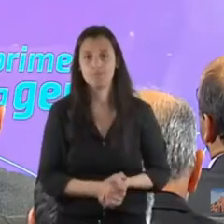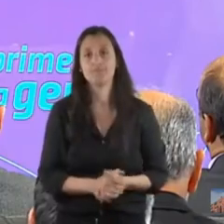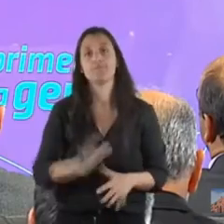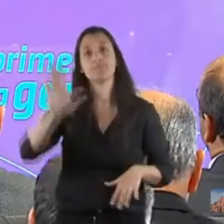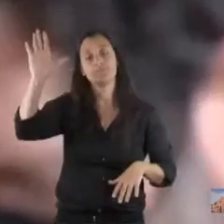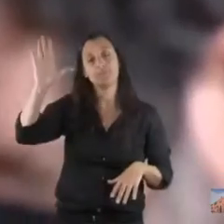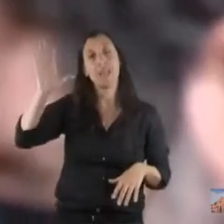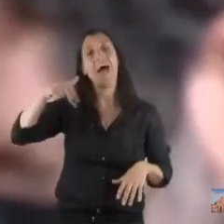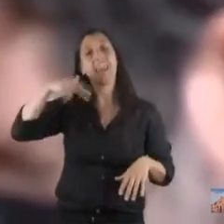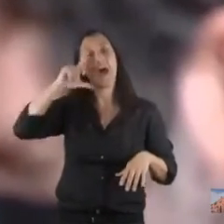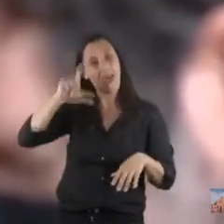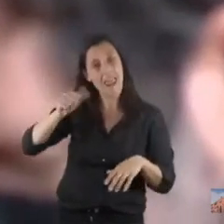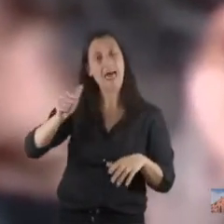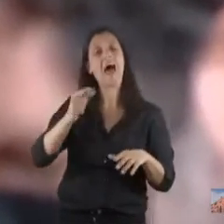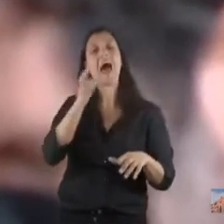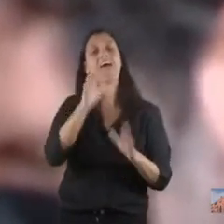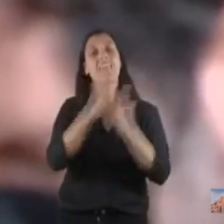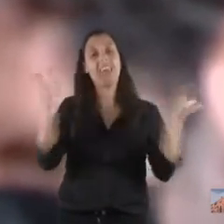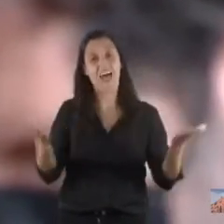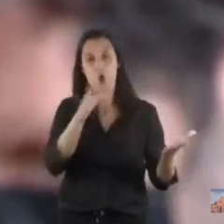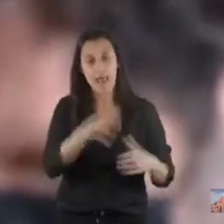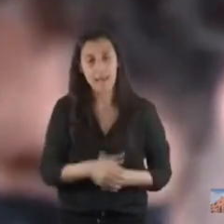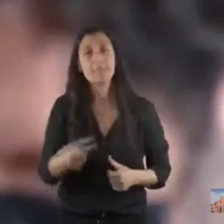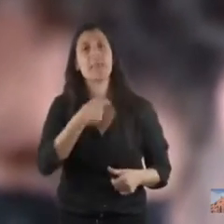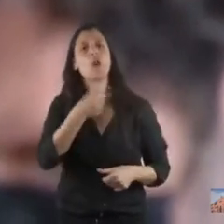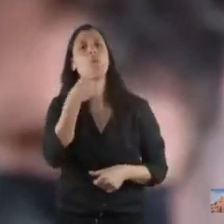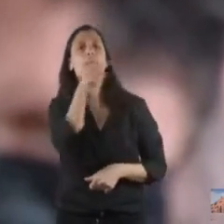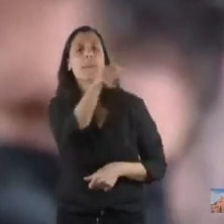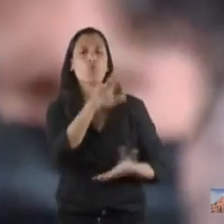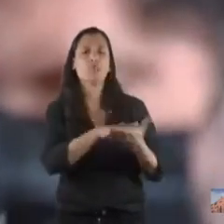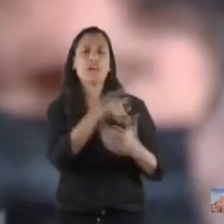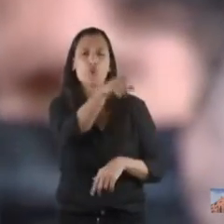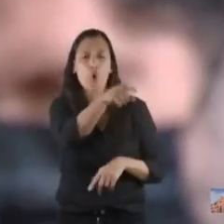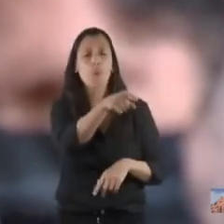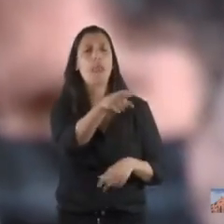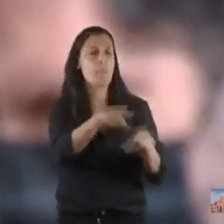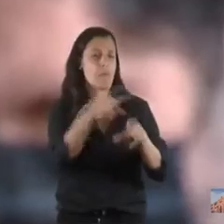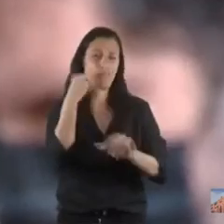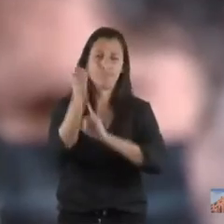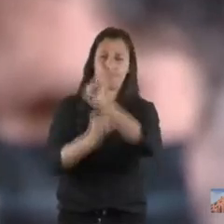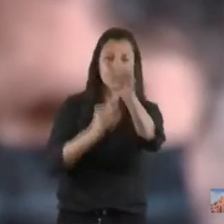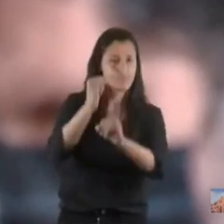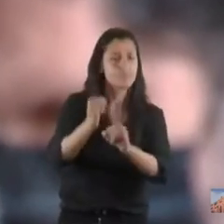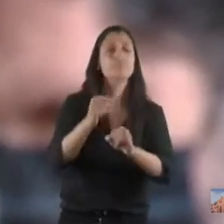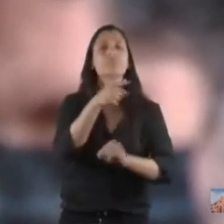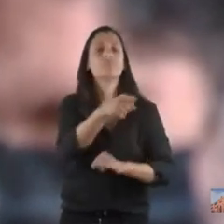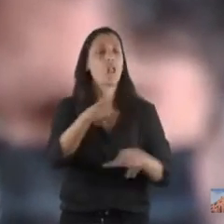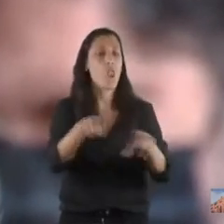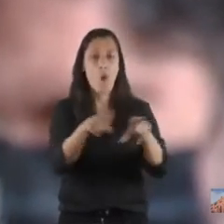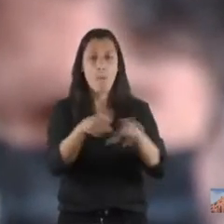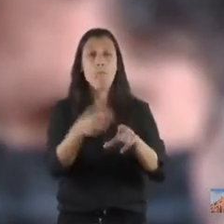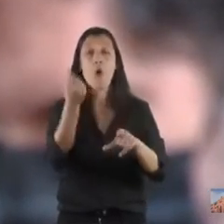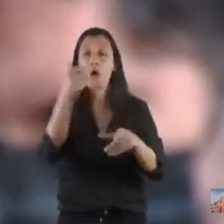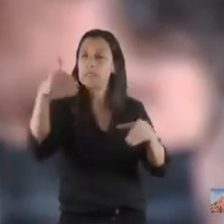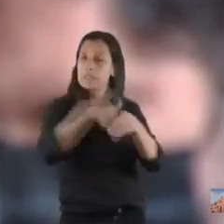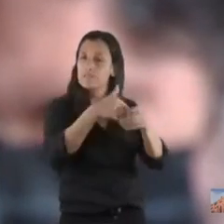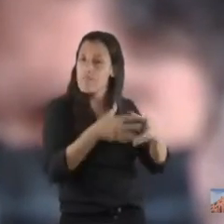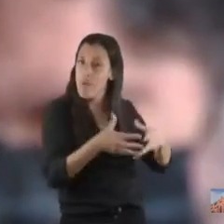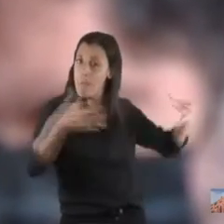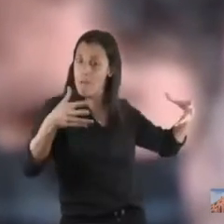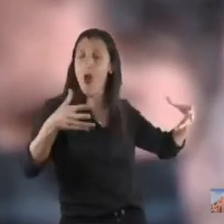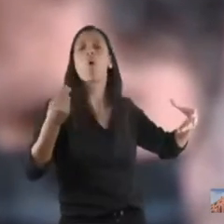ávila quiroga del diario clarín quería consultarle respecto de lo que dijo del fortalecimiento de las reservas cuáles son los